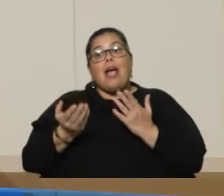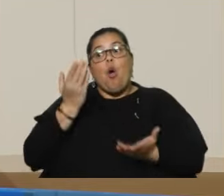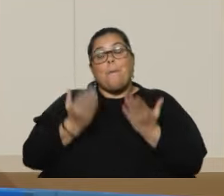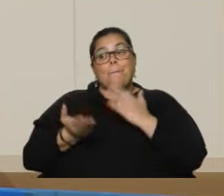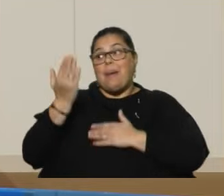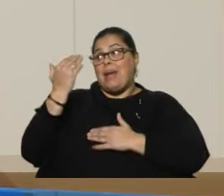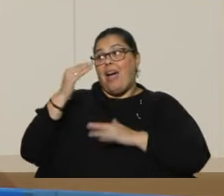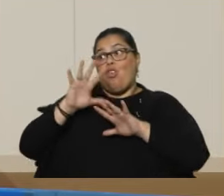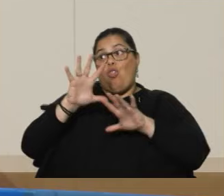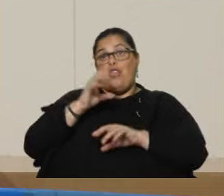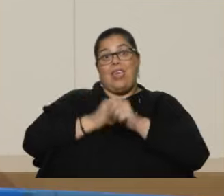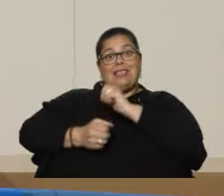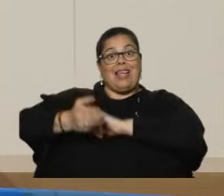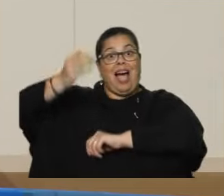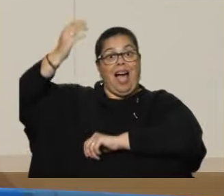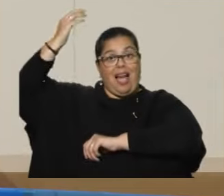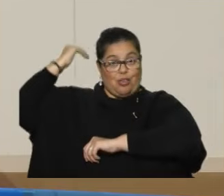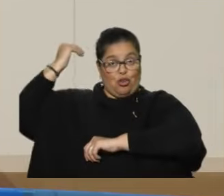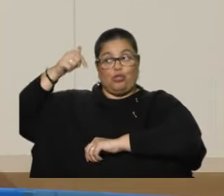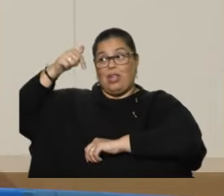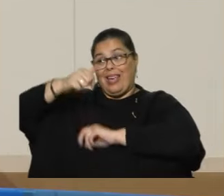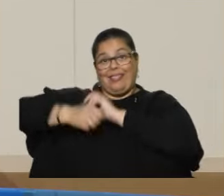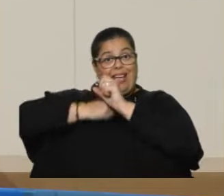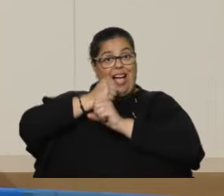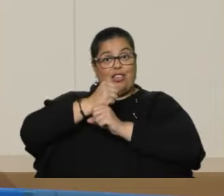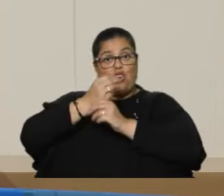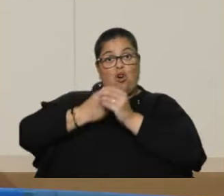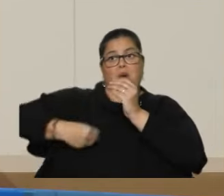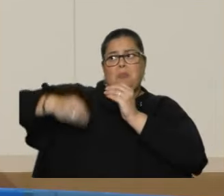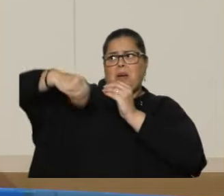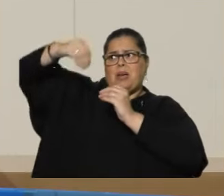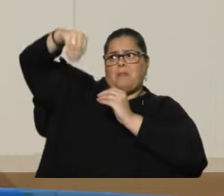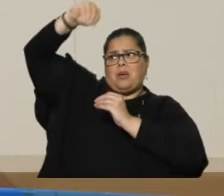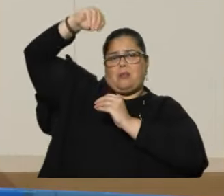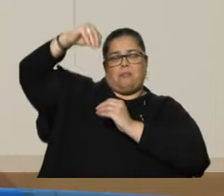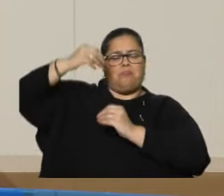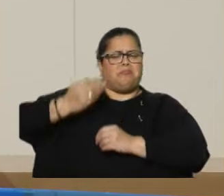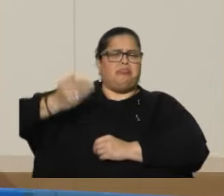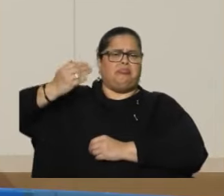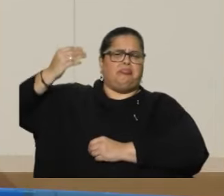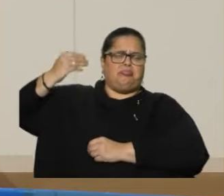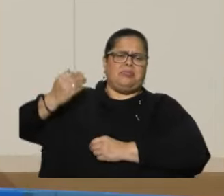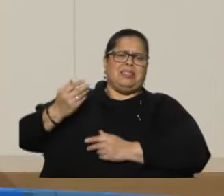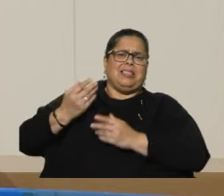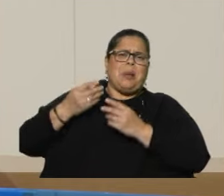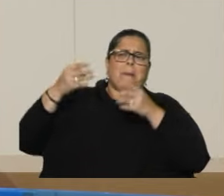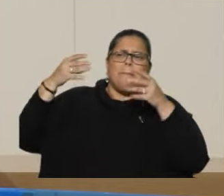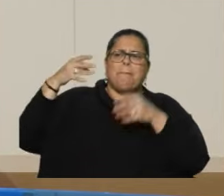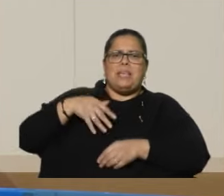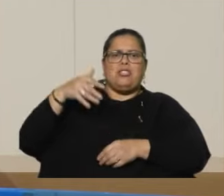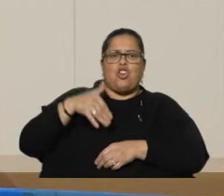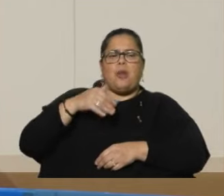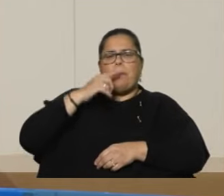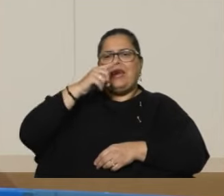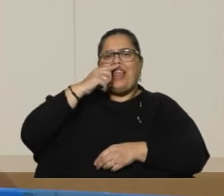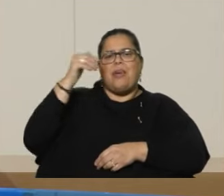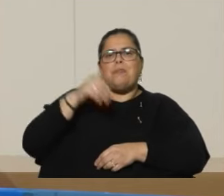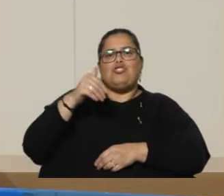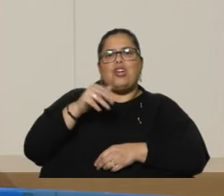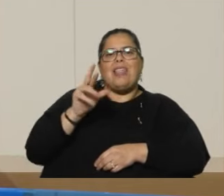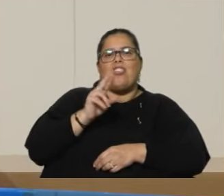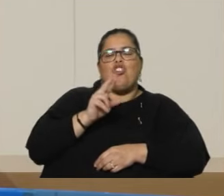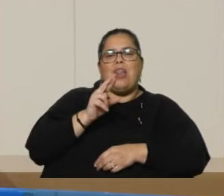va que en estos años no hubo sobreprecios y en los años anteriores habían habido miles de millones de dólares de sobreprecio. No es una exageración,